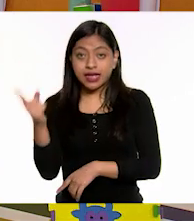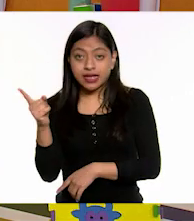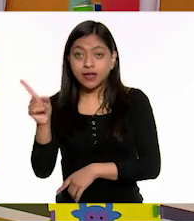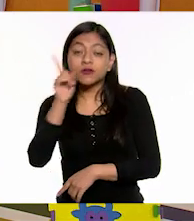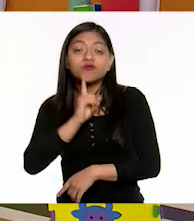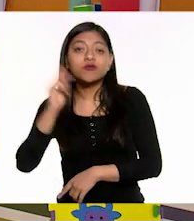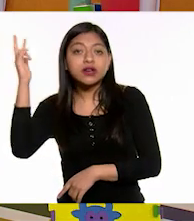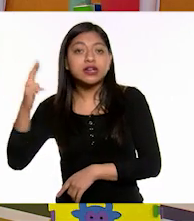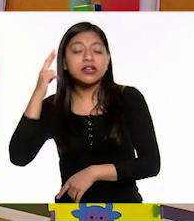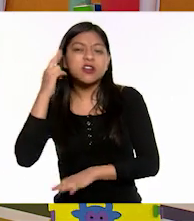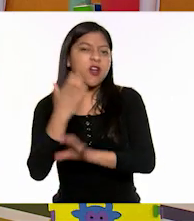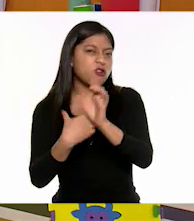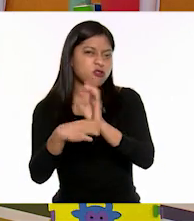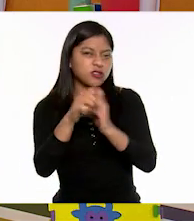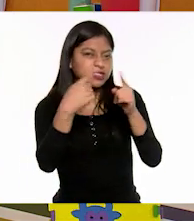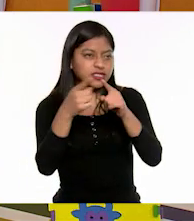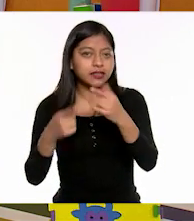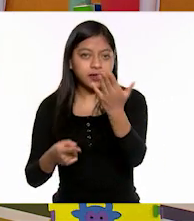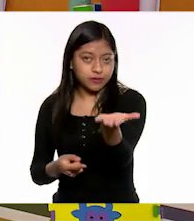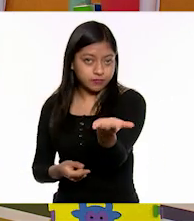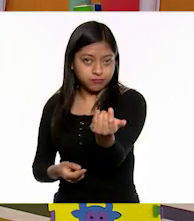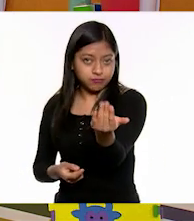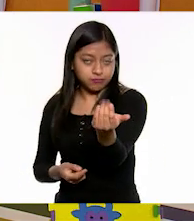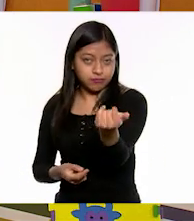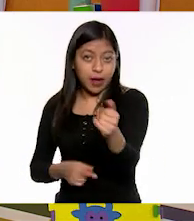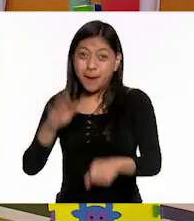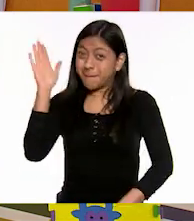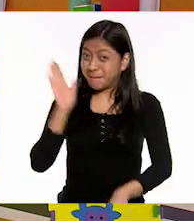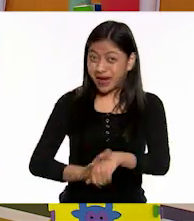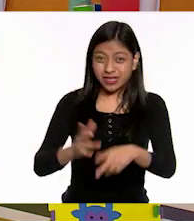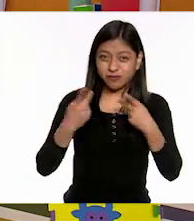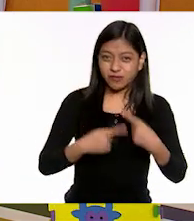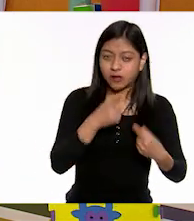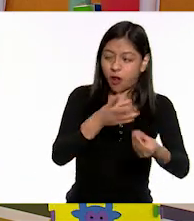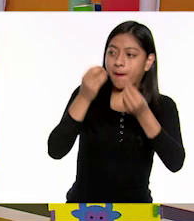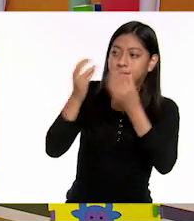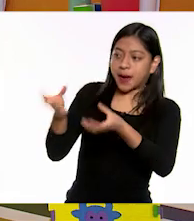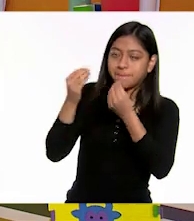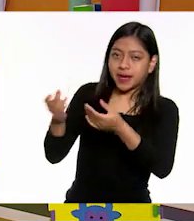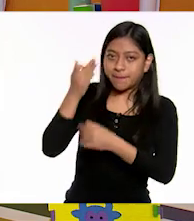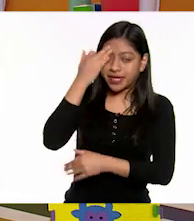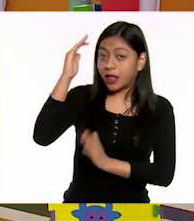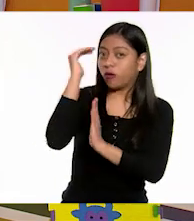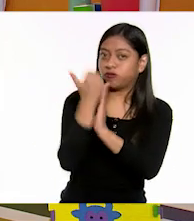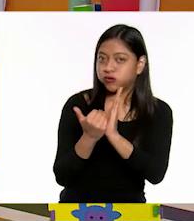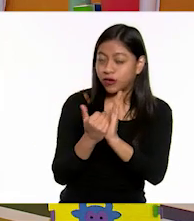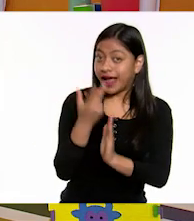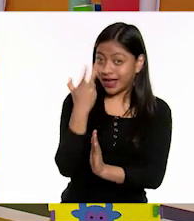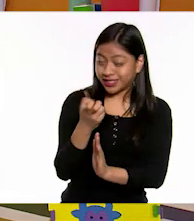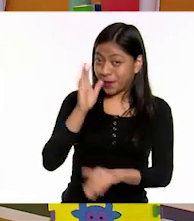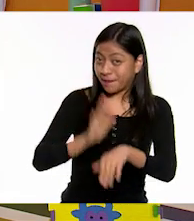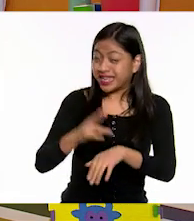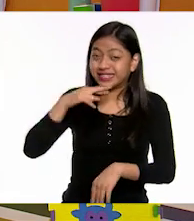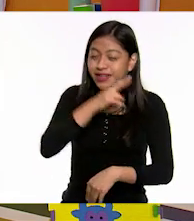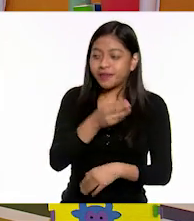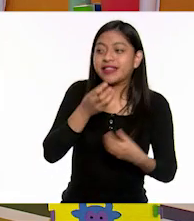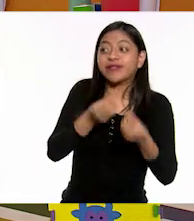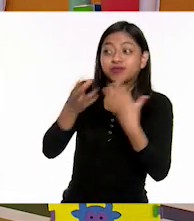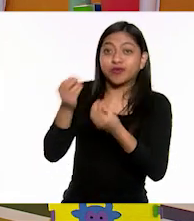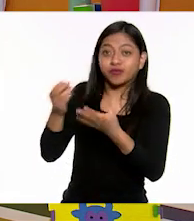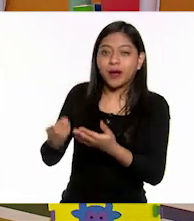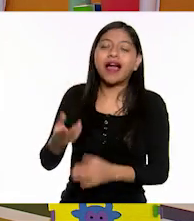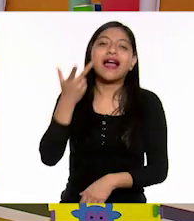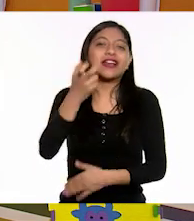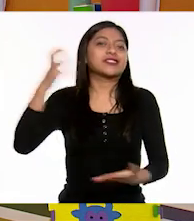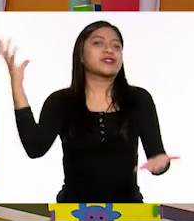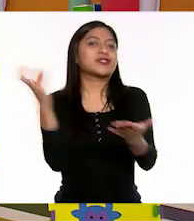y la persona que más objetos le lleve a la reina en menor tiempo es el que gana porque se le